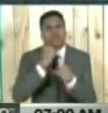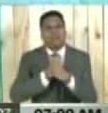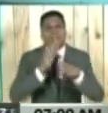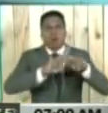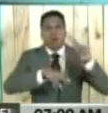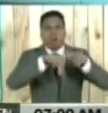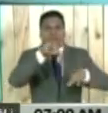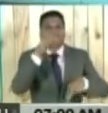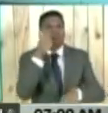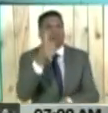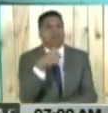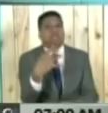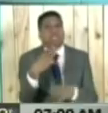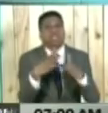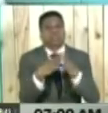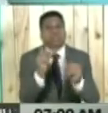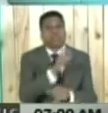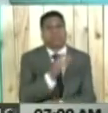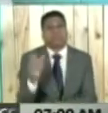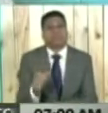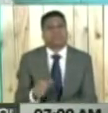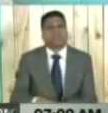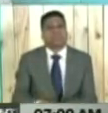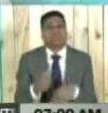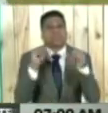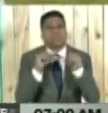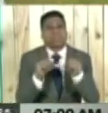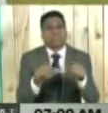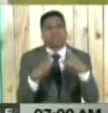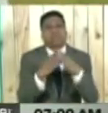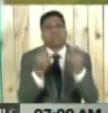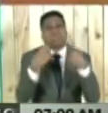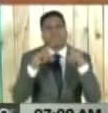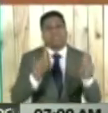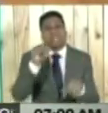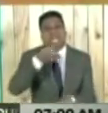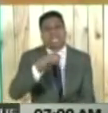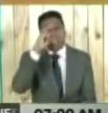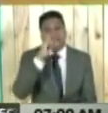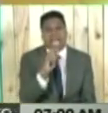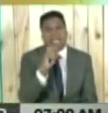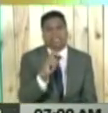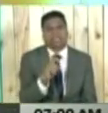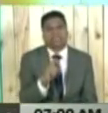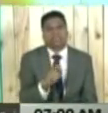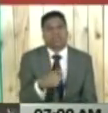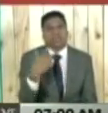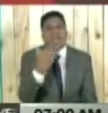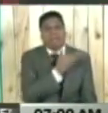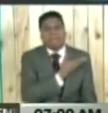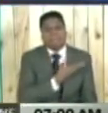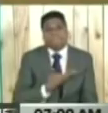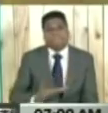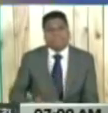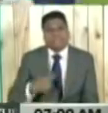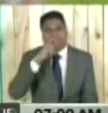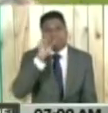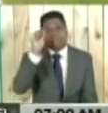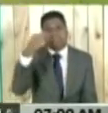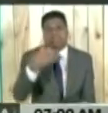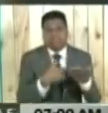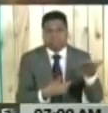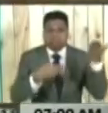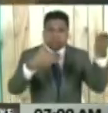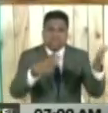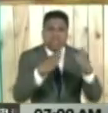construyen, de los conspiradores, y establecemos la diferencia. Este año el presidente Nicolás Maduro ha presentado ante